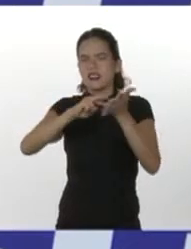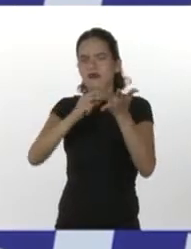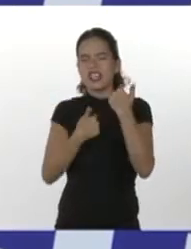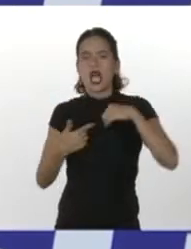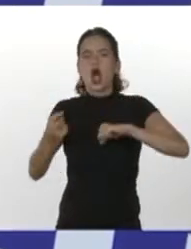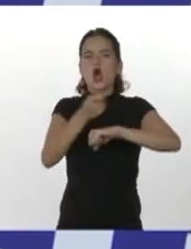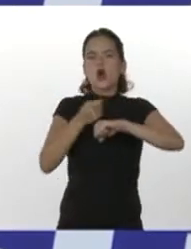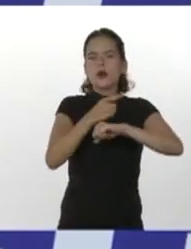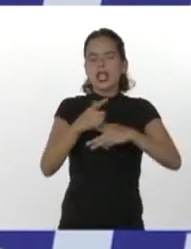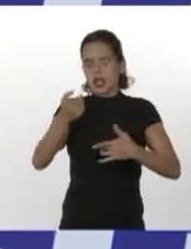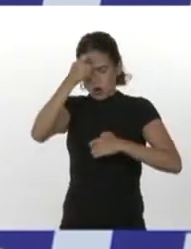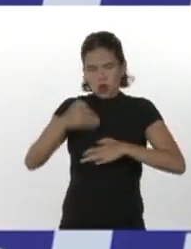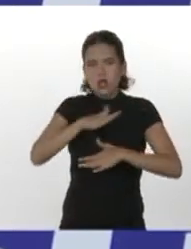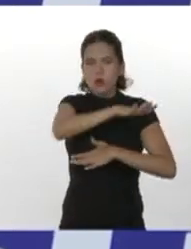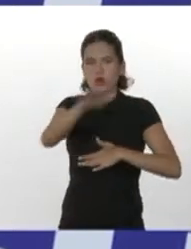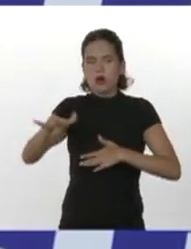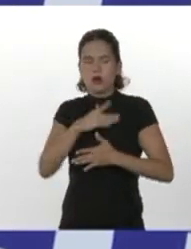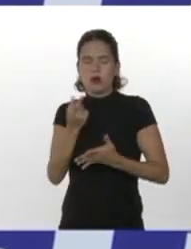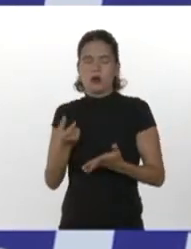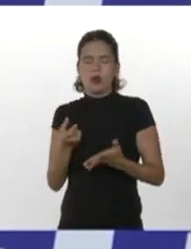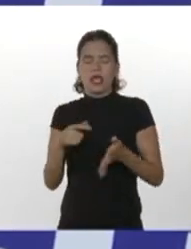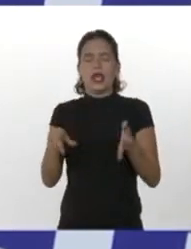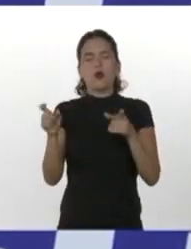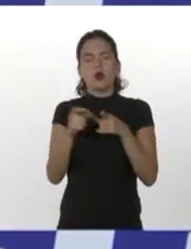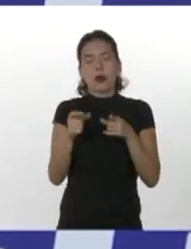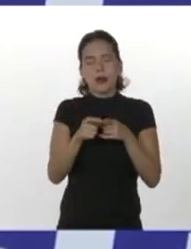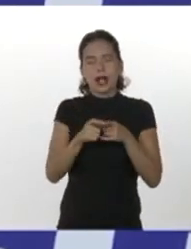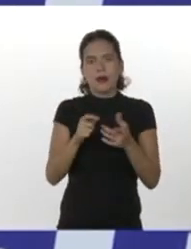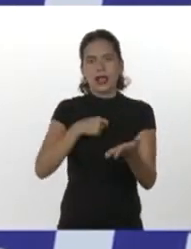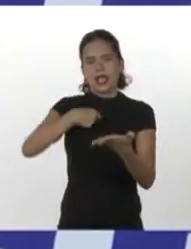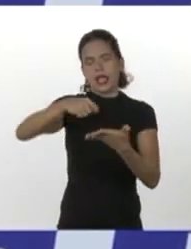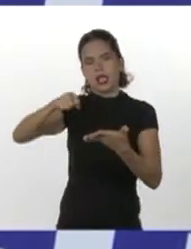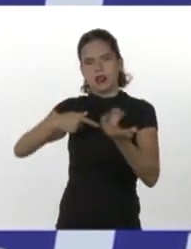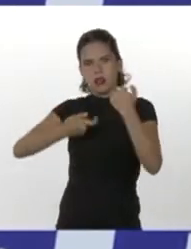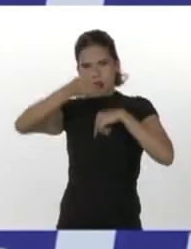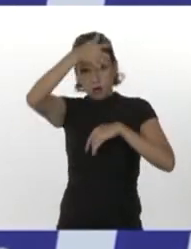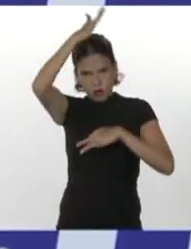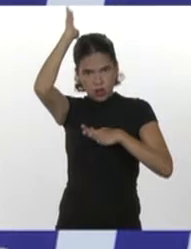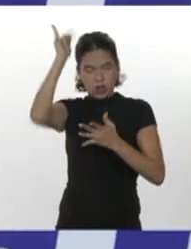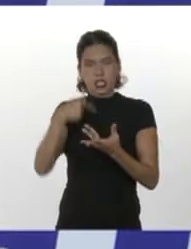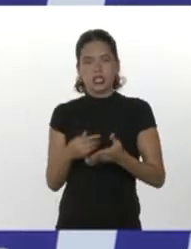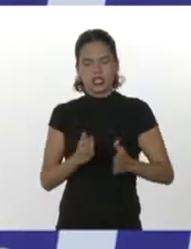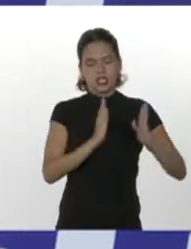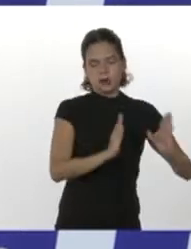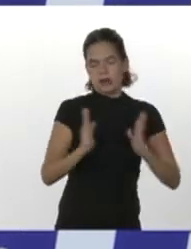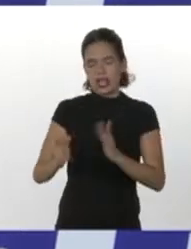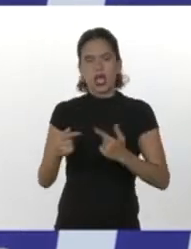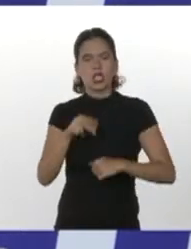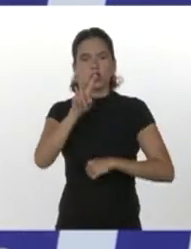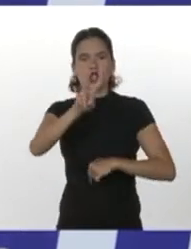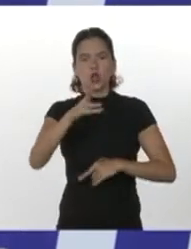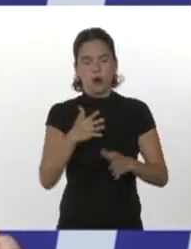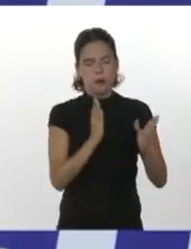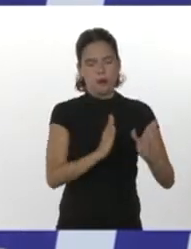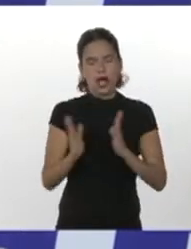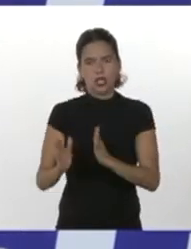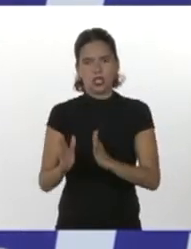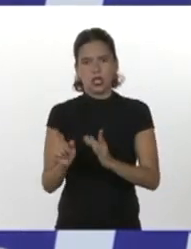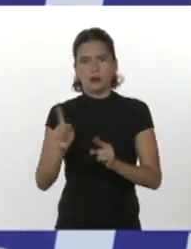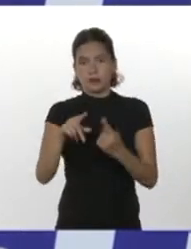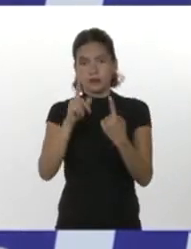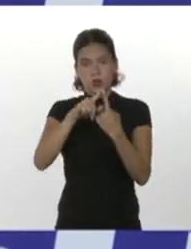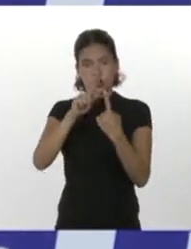de origen griego y está dividida en dos vocablos. Demos, que significa